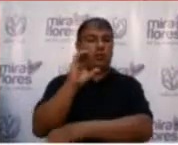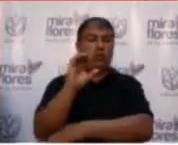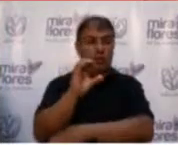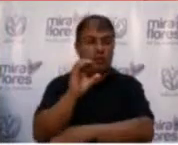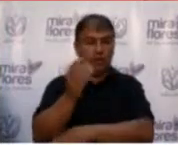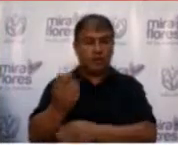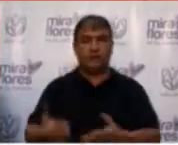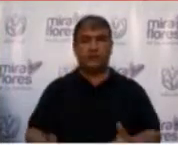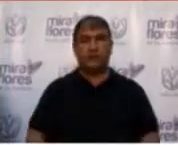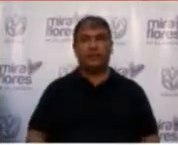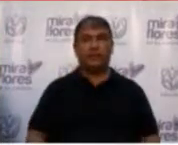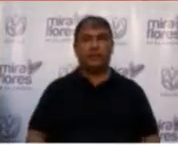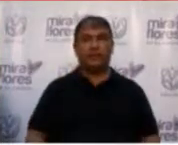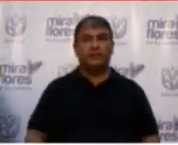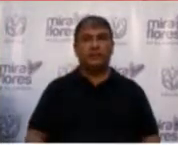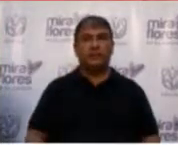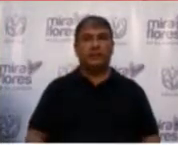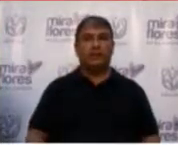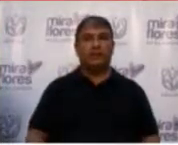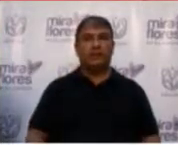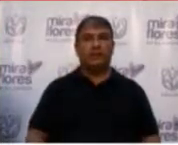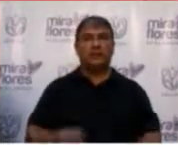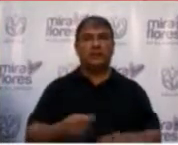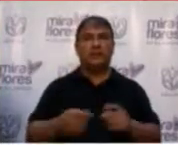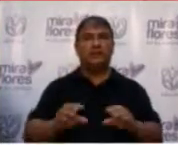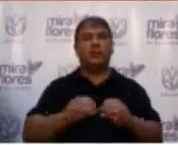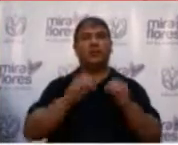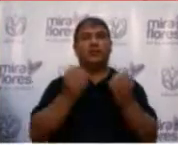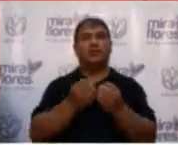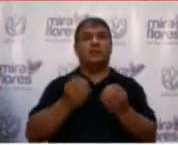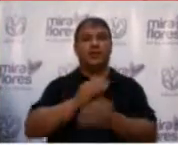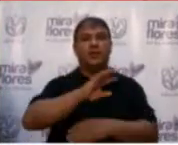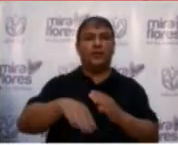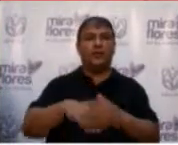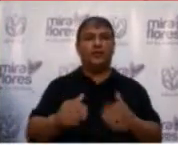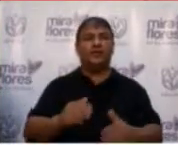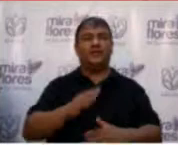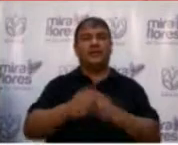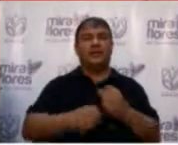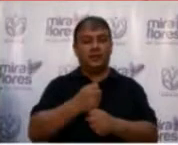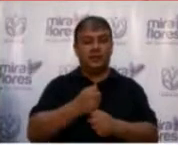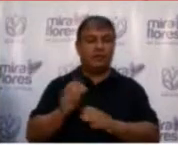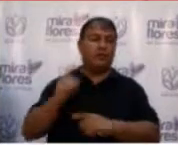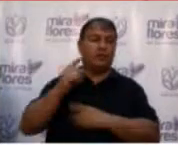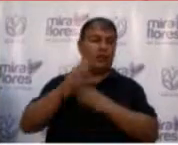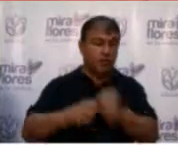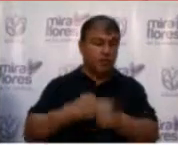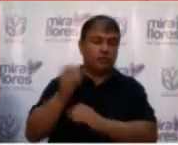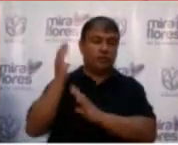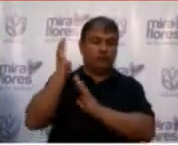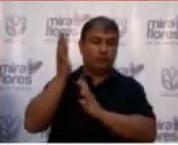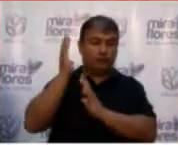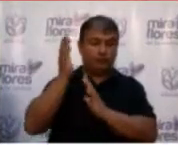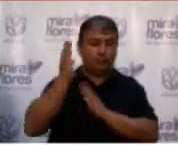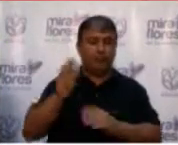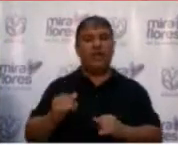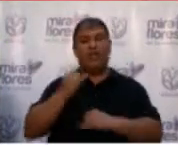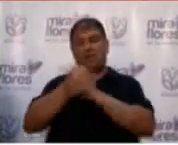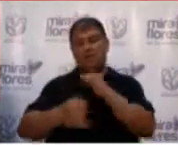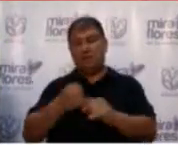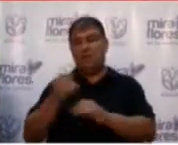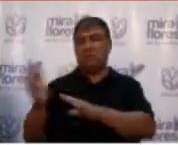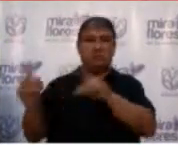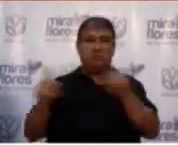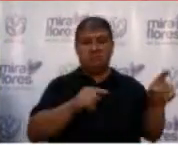colombiana, es una organización que todos los años realiza estos foros a nivel